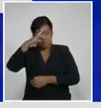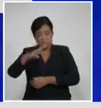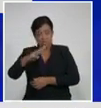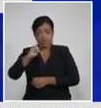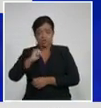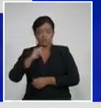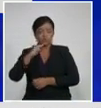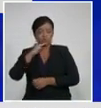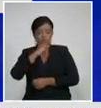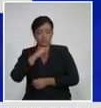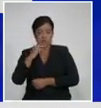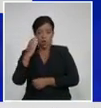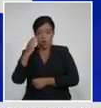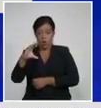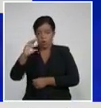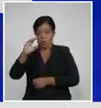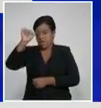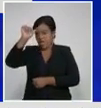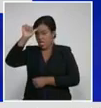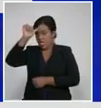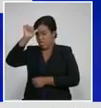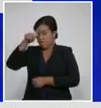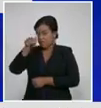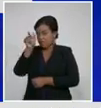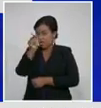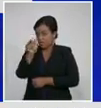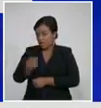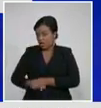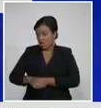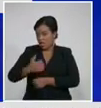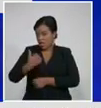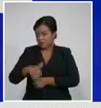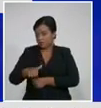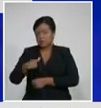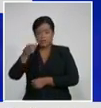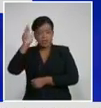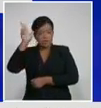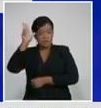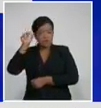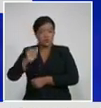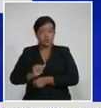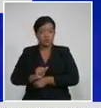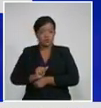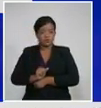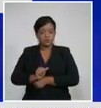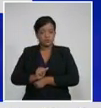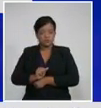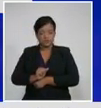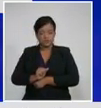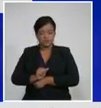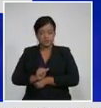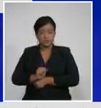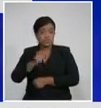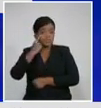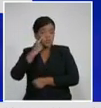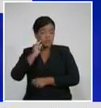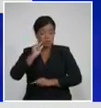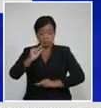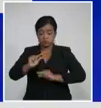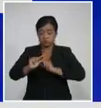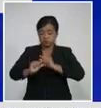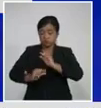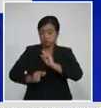Colombia, la India, Italia, Argentina, Perú y Ucrania. Fíjense cómo va subiendo el